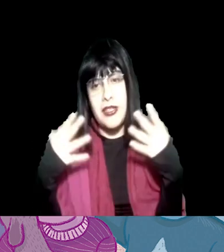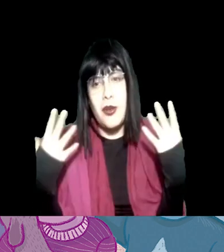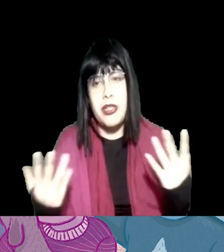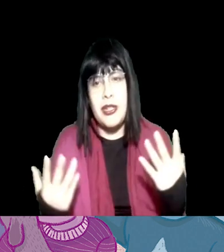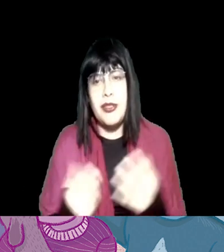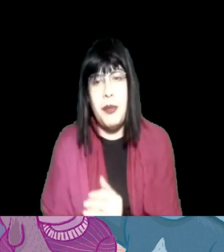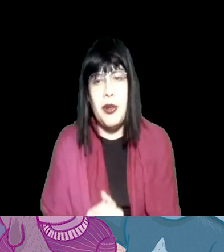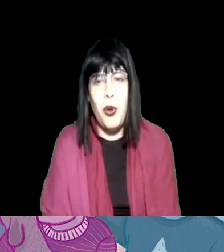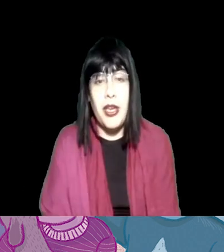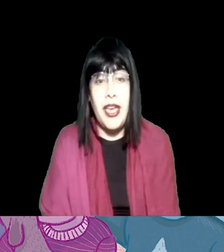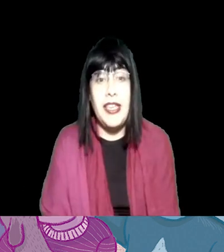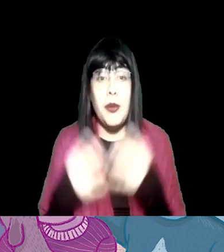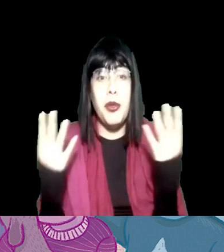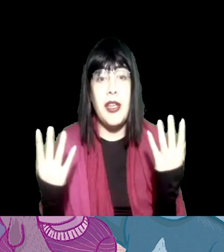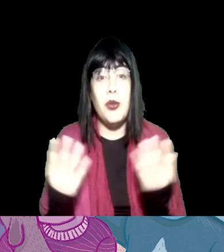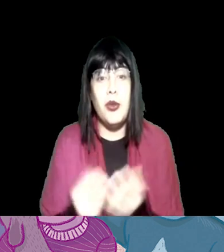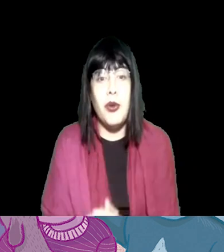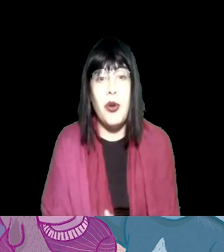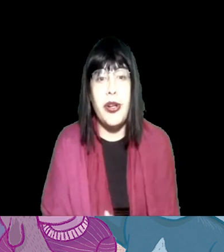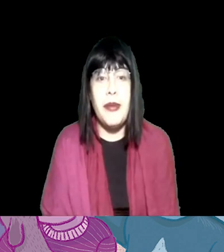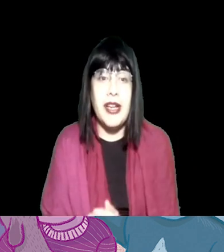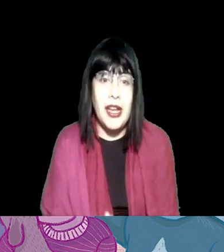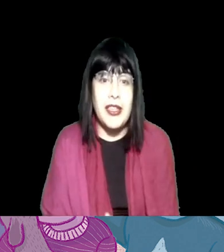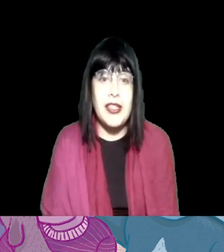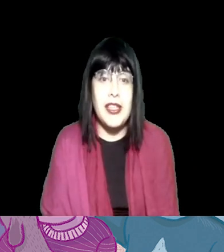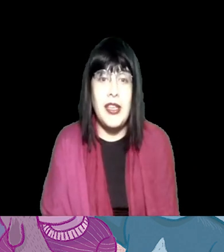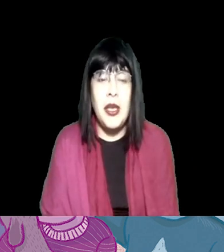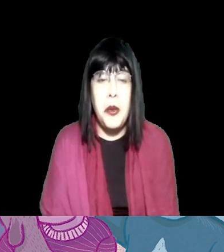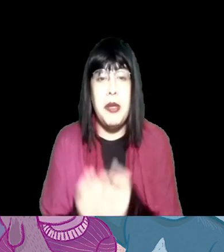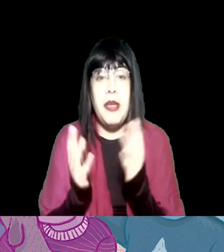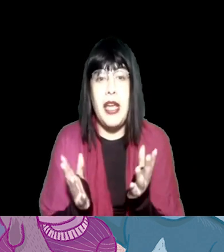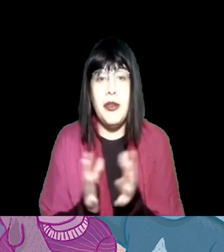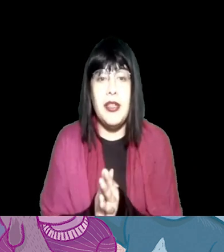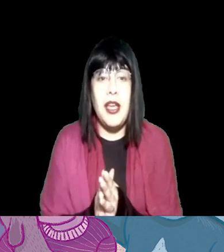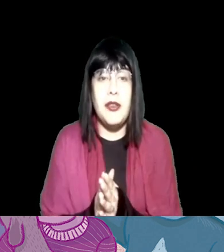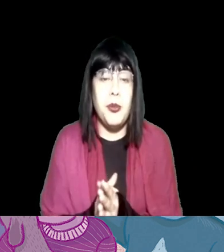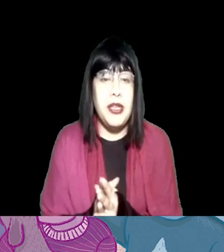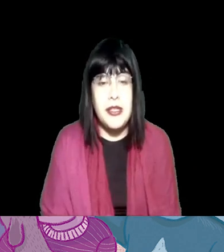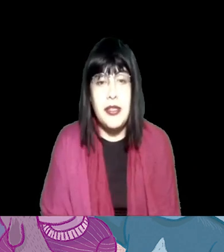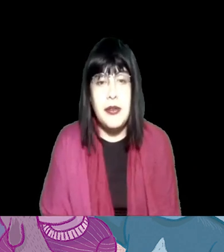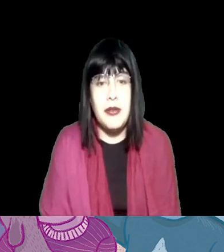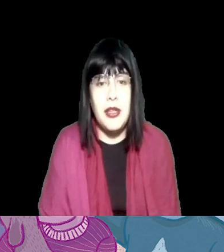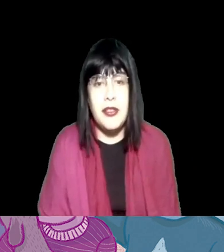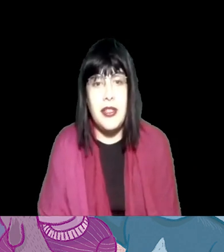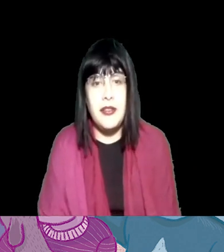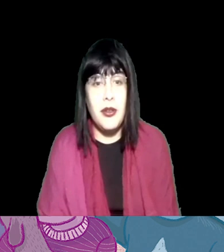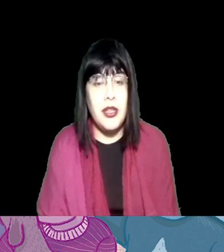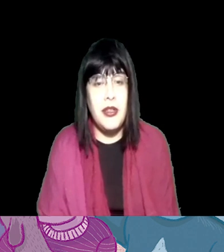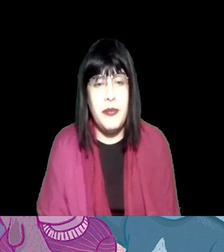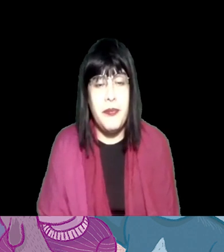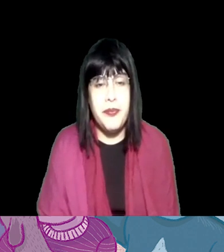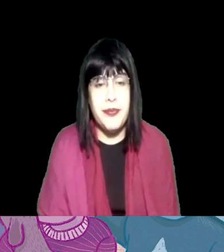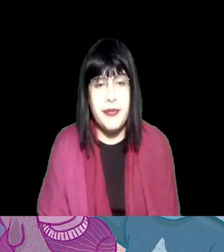entendiendo que se hicieron muchas cosas, pero como qué hitos podrías tú como remarcar de este primer año, de este año 2015, de donde se